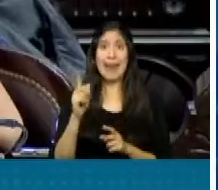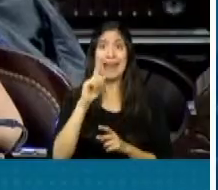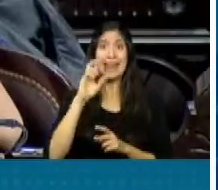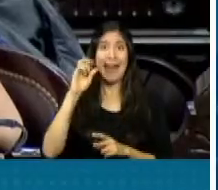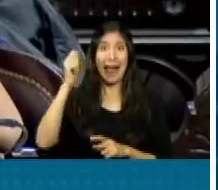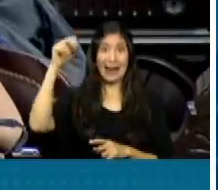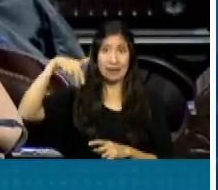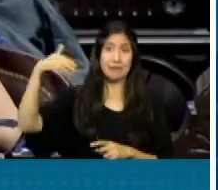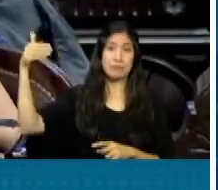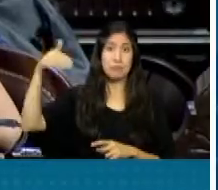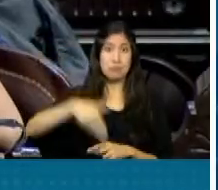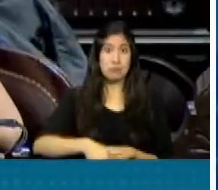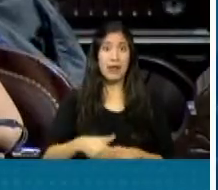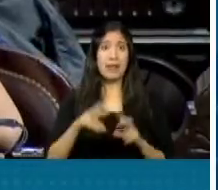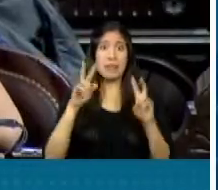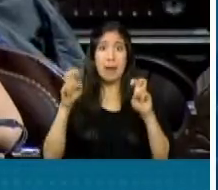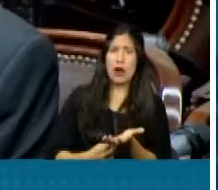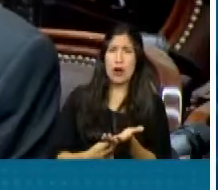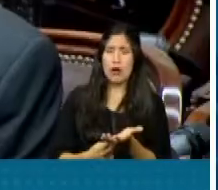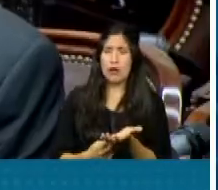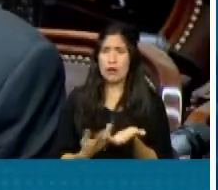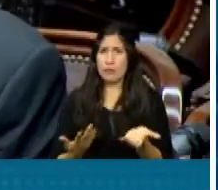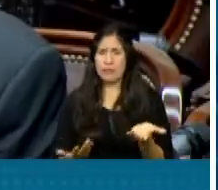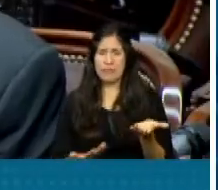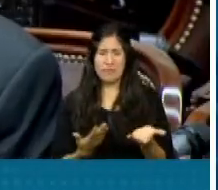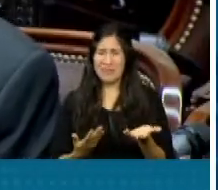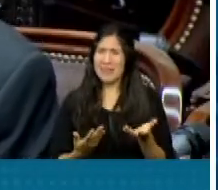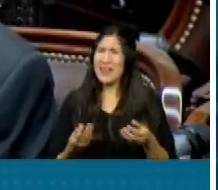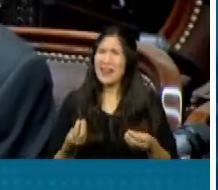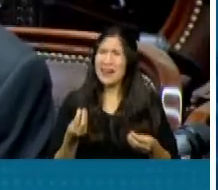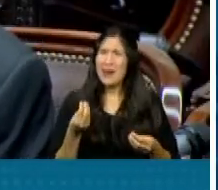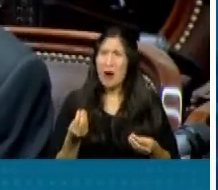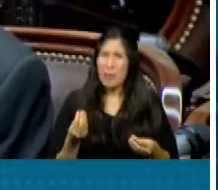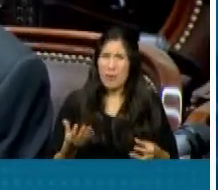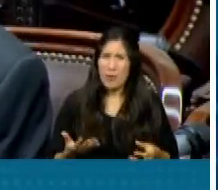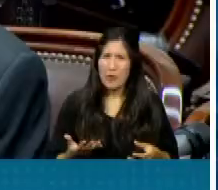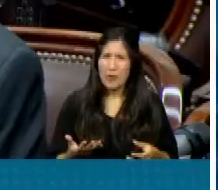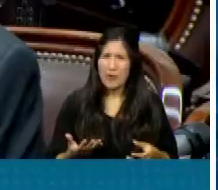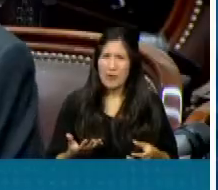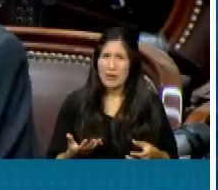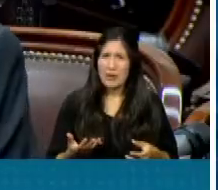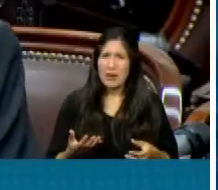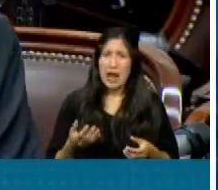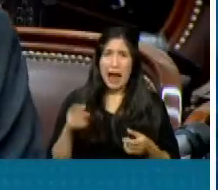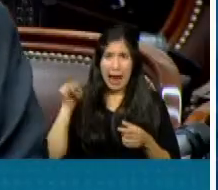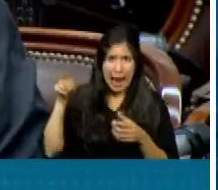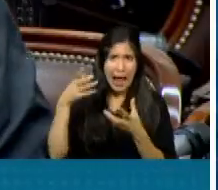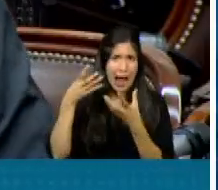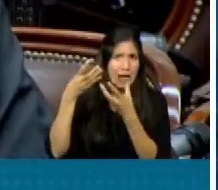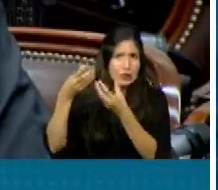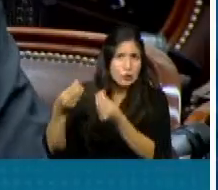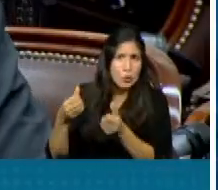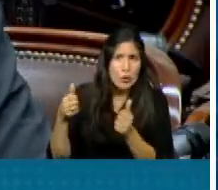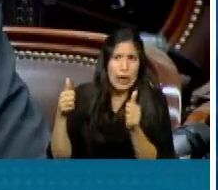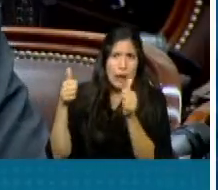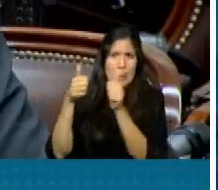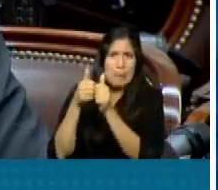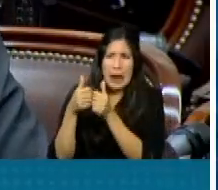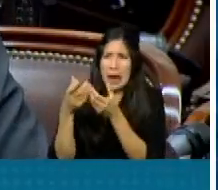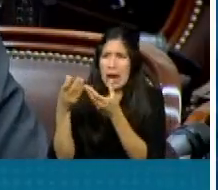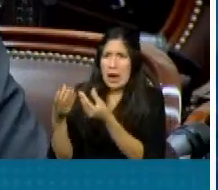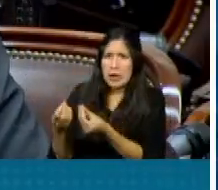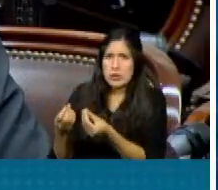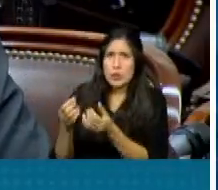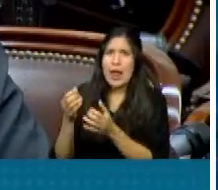alguna mirada un poco no tan pesimista fue Giordano, que estuvo en Lancés un tiempito, el cordobés que después se fue